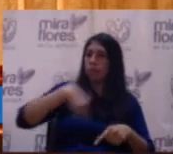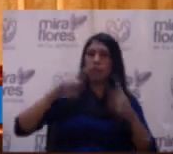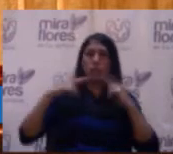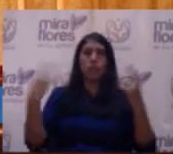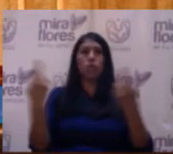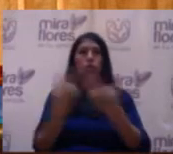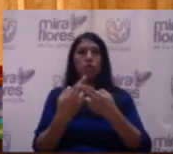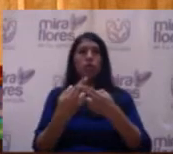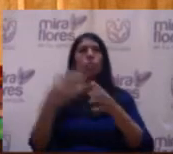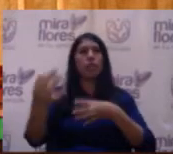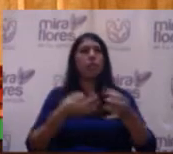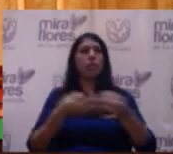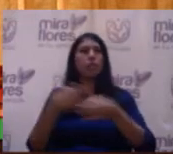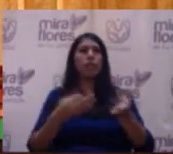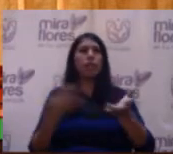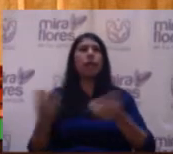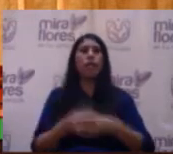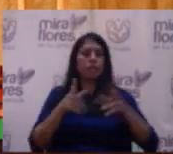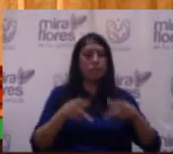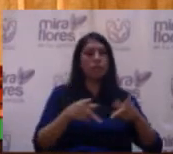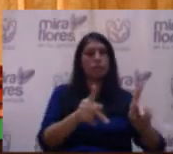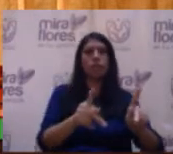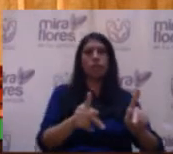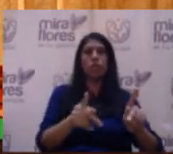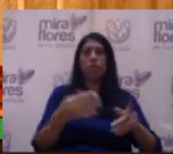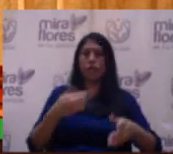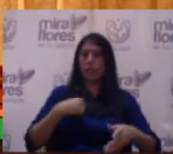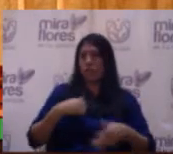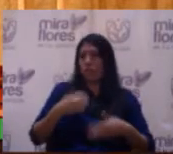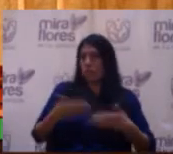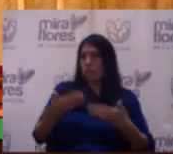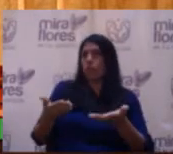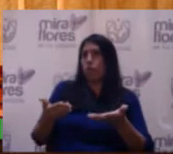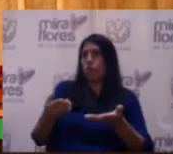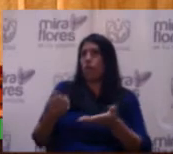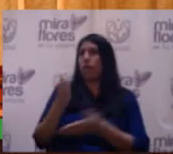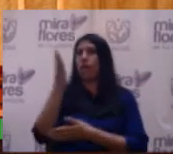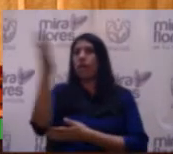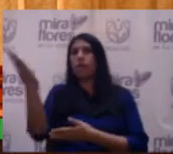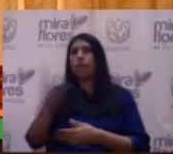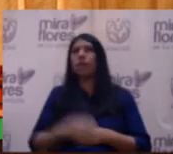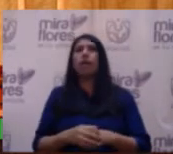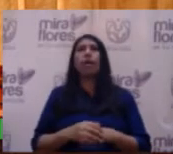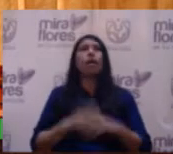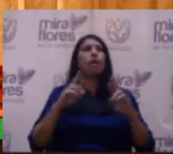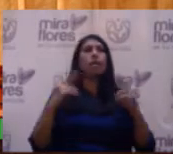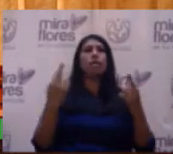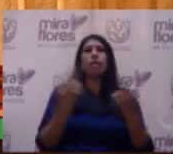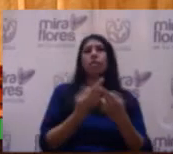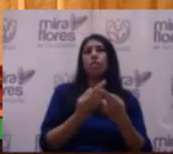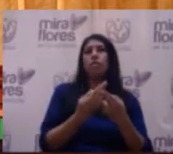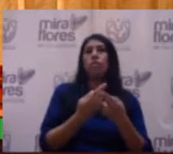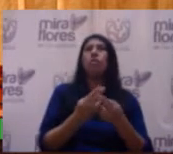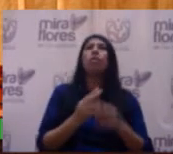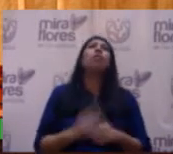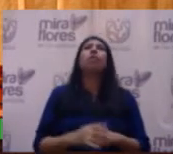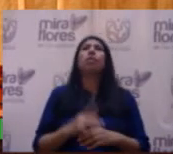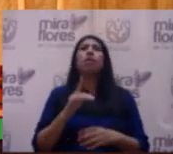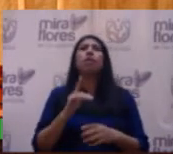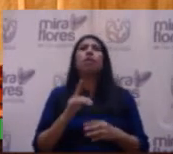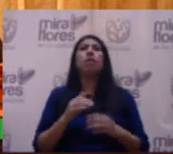dar cuenta de la autorización que se me concedió para estar en la 47ª Asamblea de la Organización de los Estados